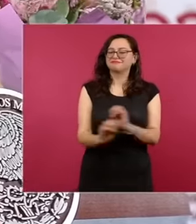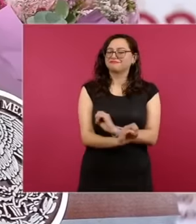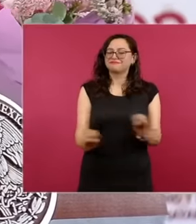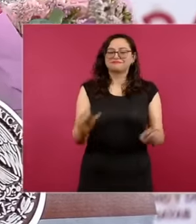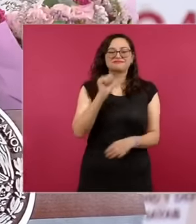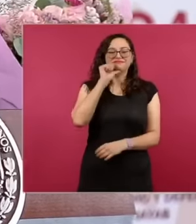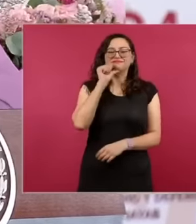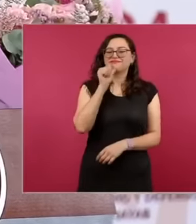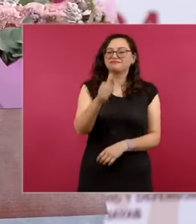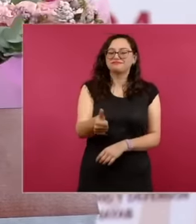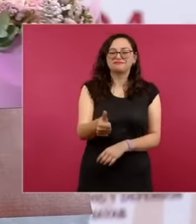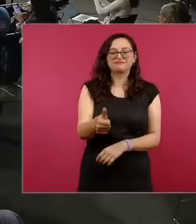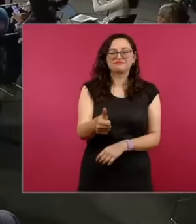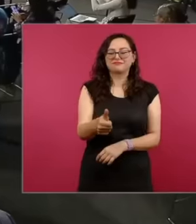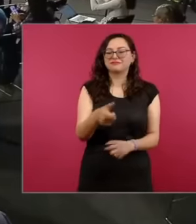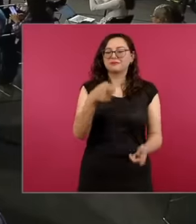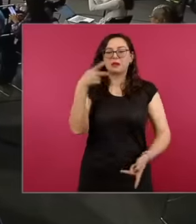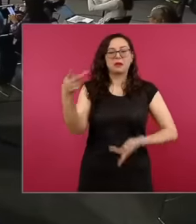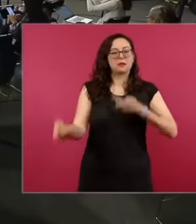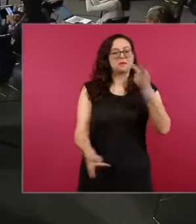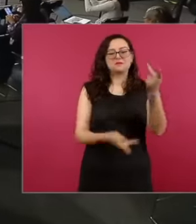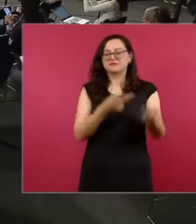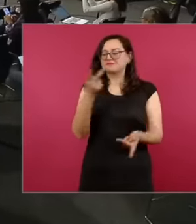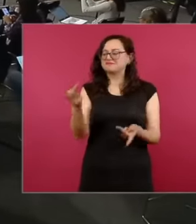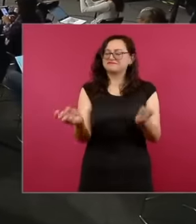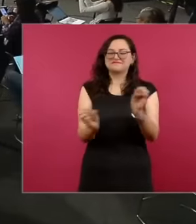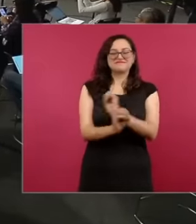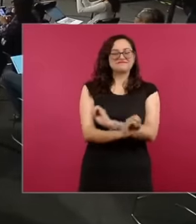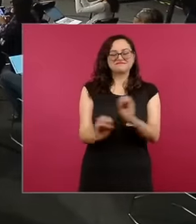nada de preguntas y respuestas.